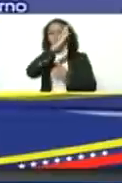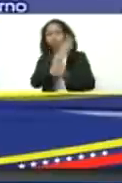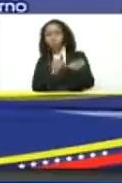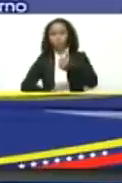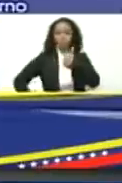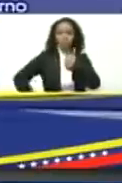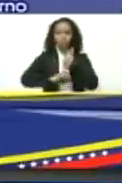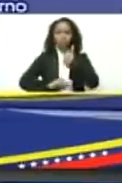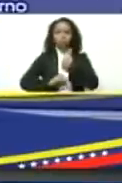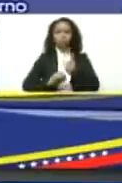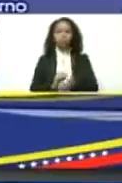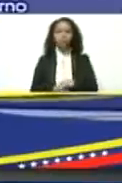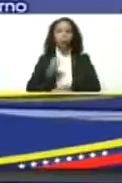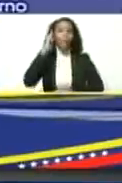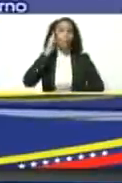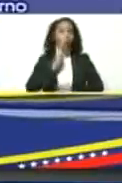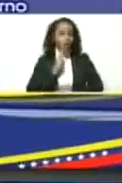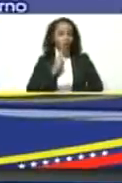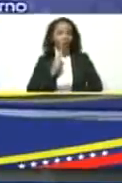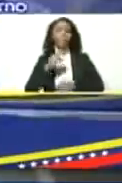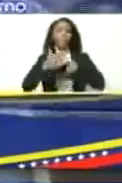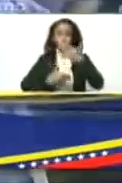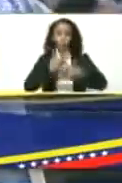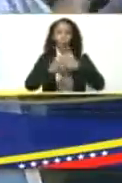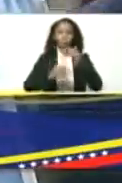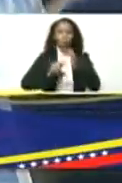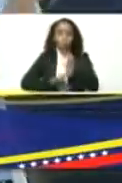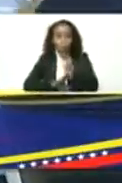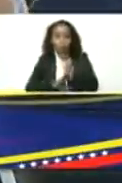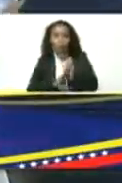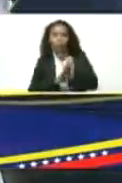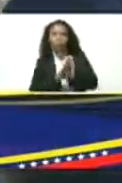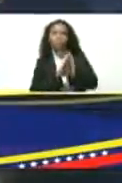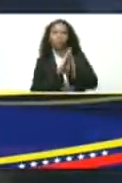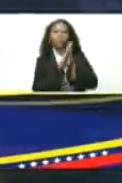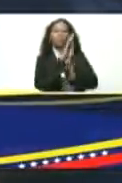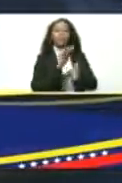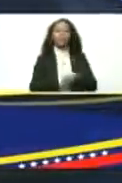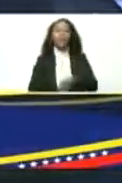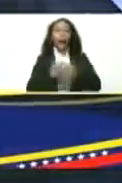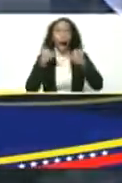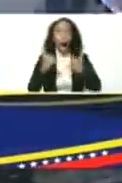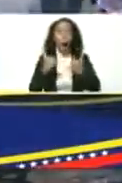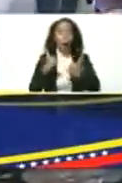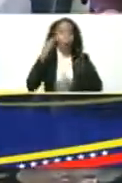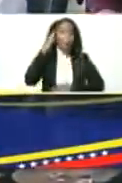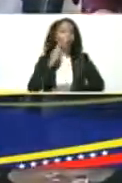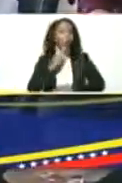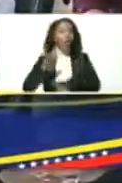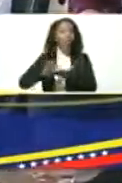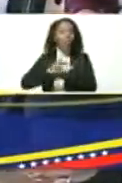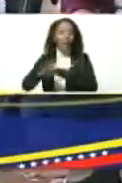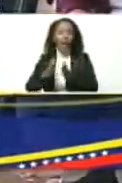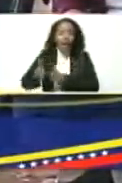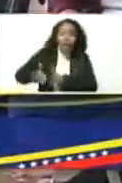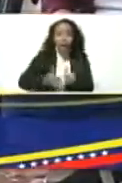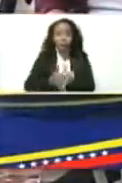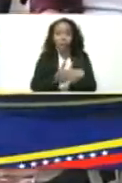autofortalecimiento. El Bolívar va recuperando el espacio. Y ahora el Bolívar Digital, vamos al camino